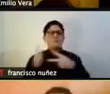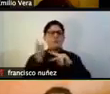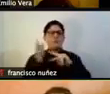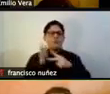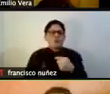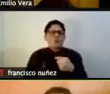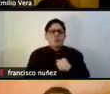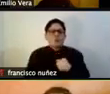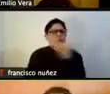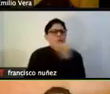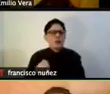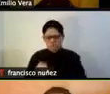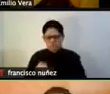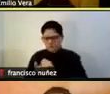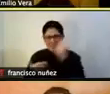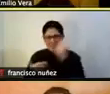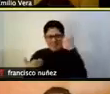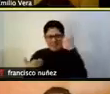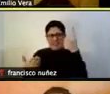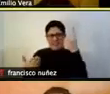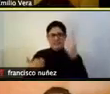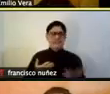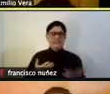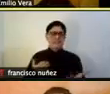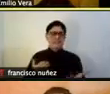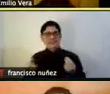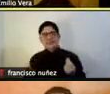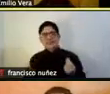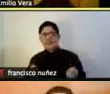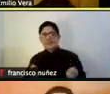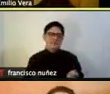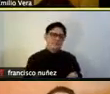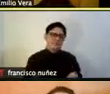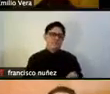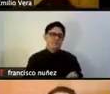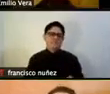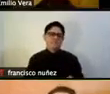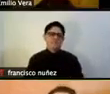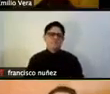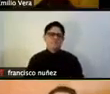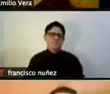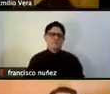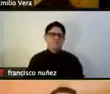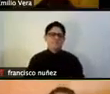Ay. Se estará acordando de sus errores, me imagino.